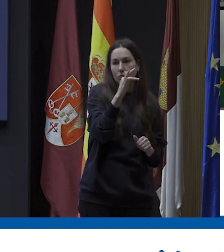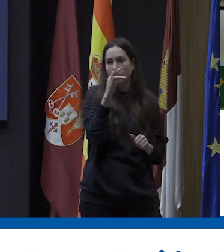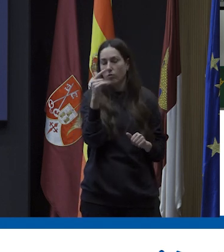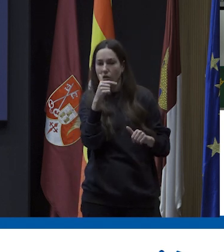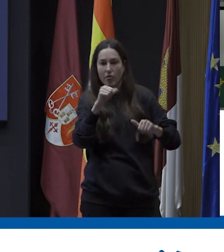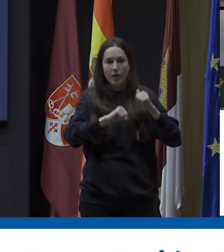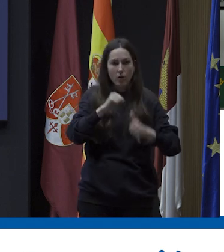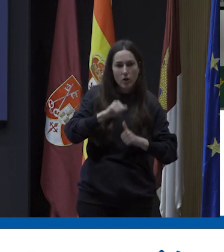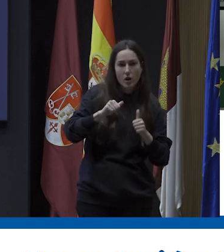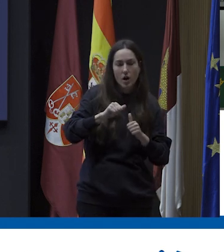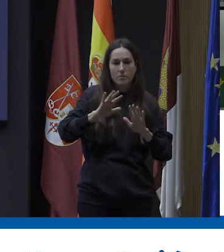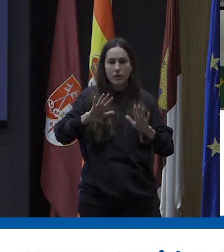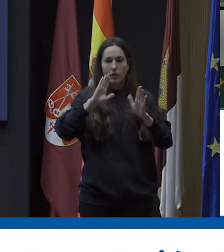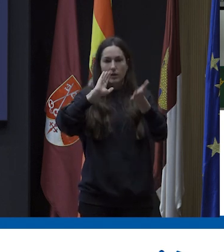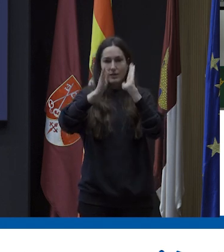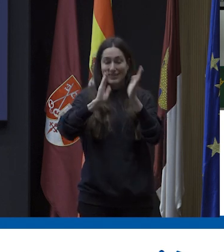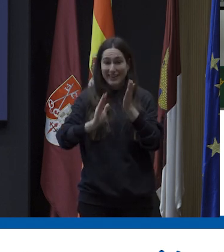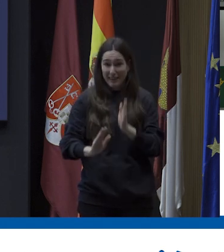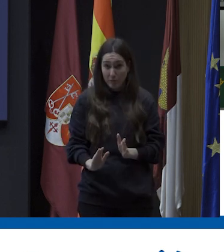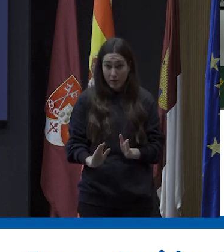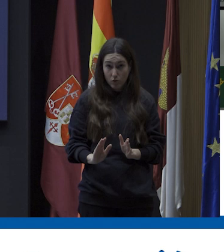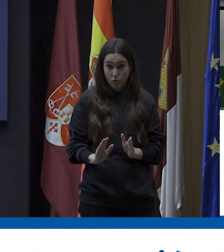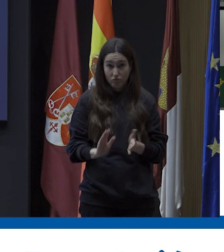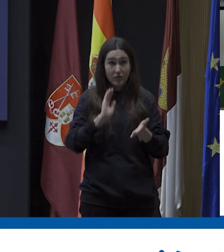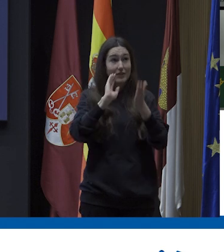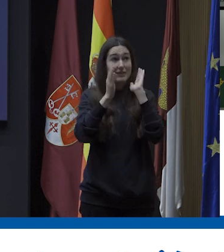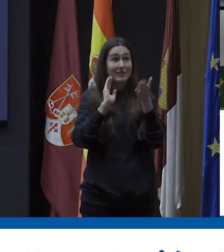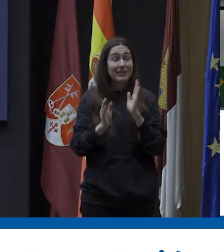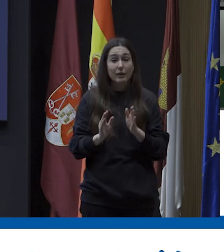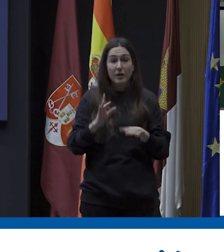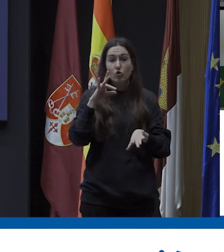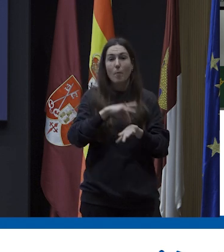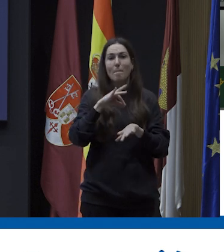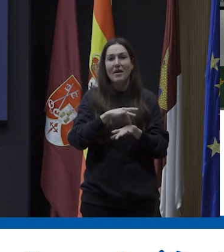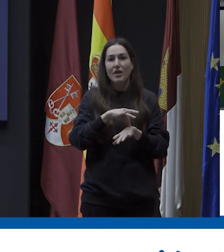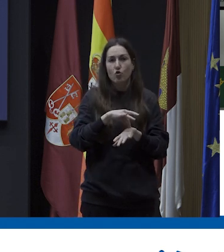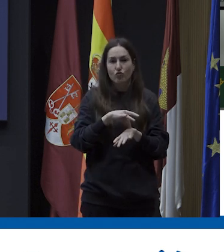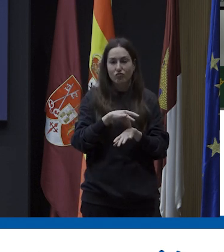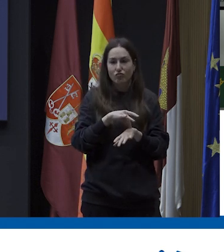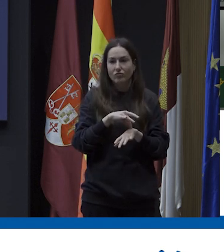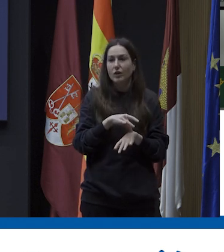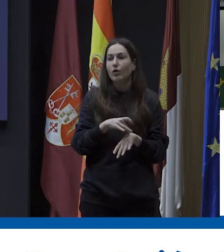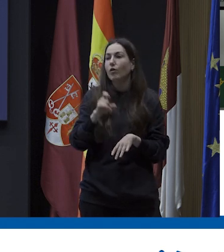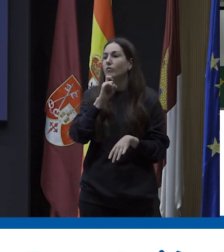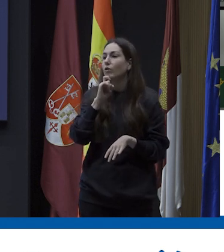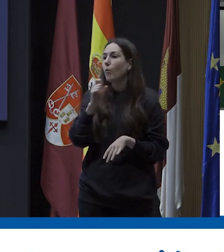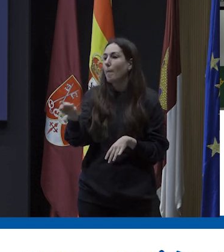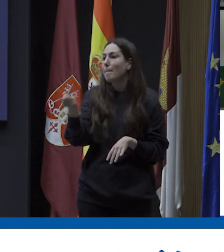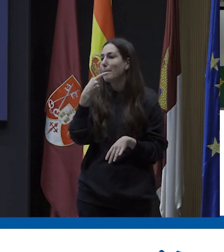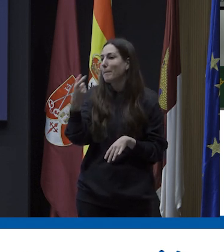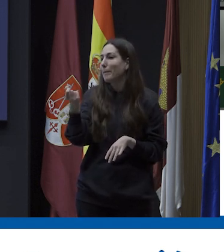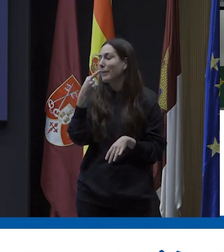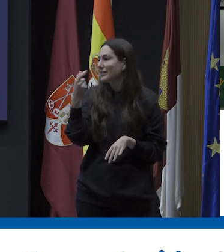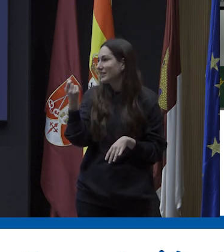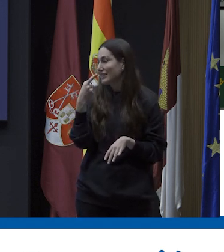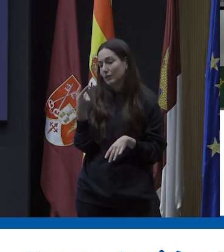cirugías, en realidad el tratamiento de fondo de la enfermedad coronaria es tratamiento médico con pastillas, que tienen muy mala prensa, pero sin embargo